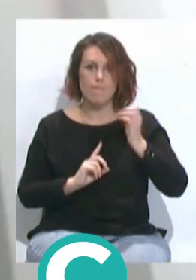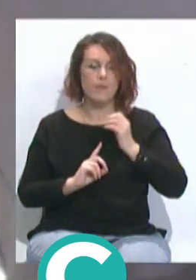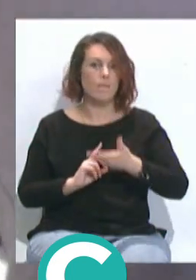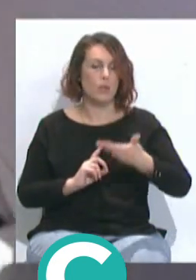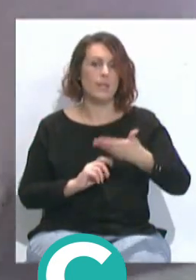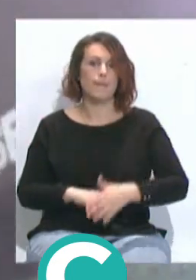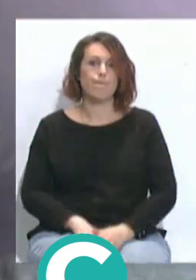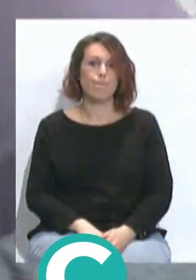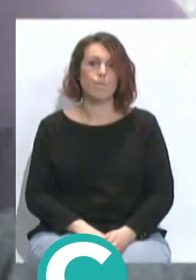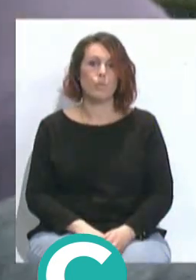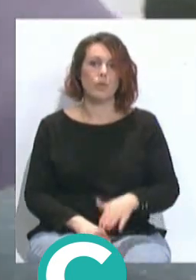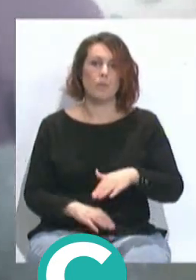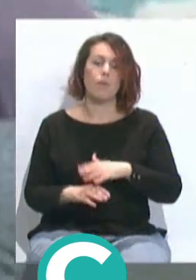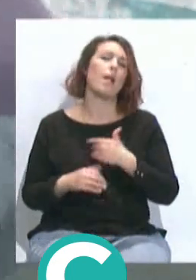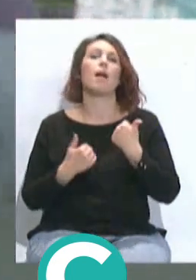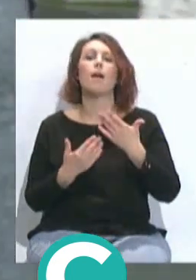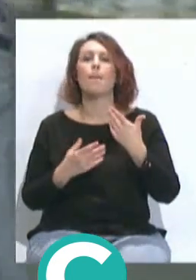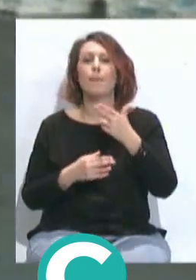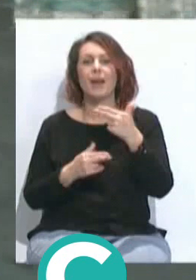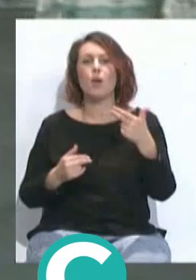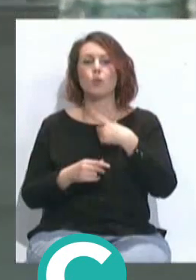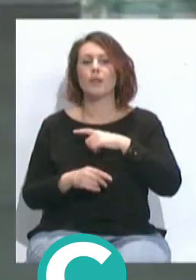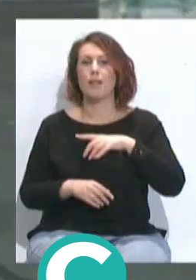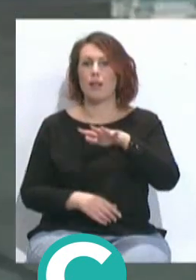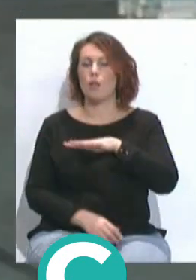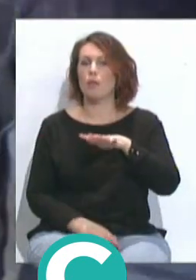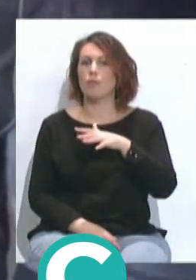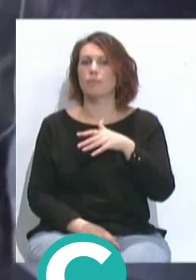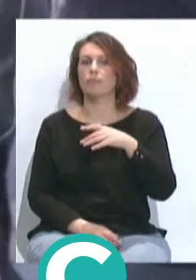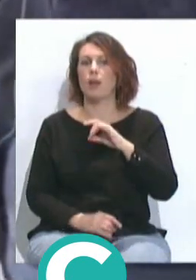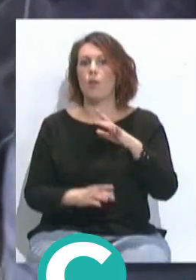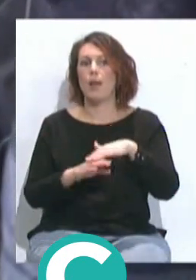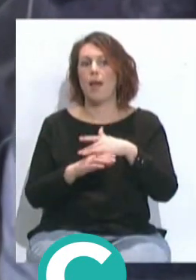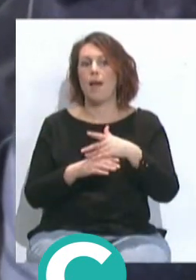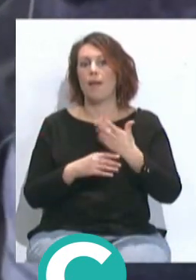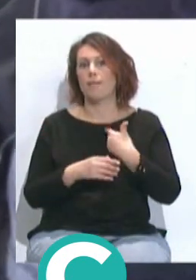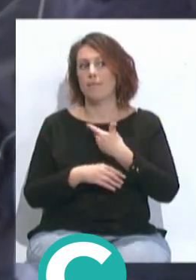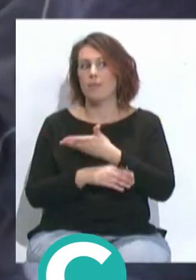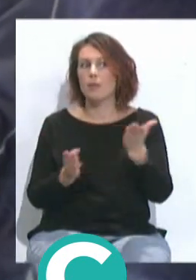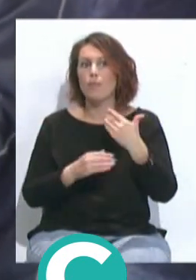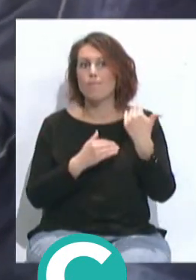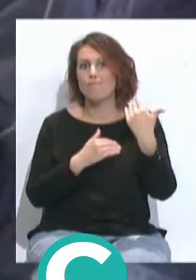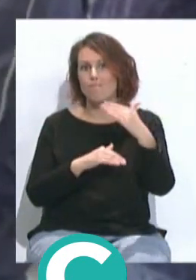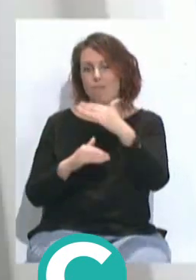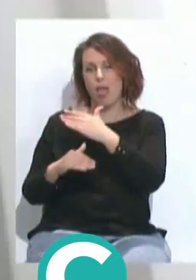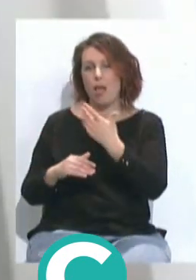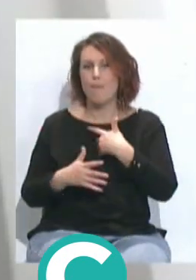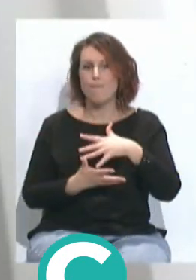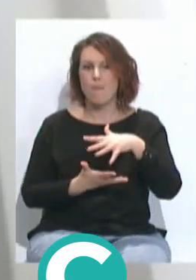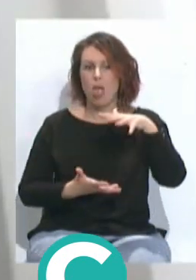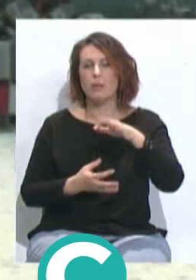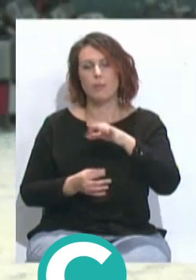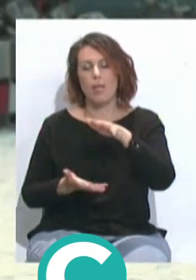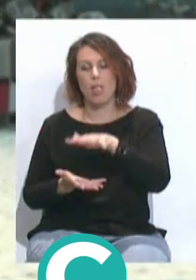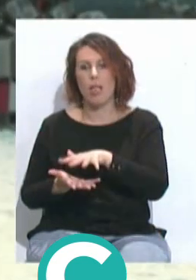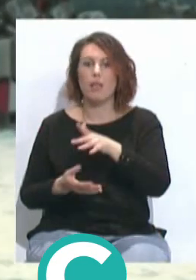importante al suministro de pescado a nuestras instalaciones y por supuesto al resto de la cadena a todos los mayoristas y minoristas de aquí de